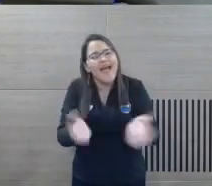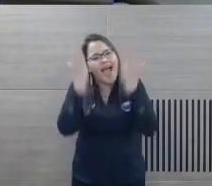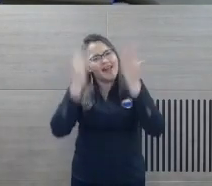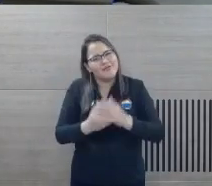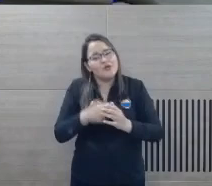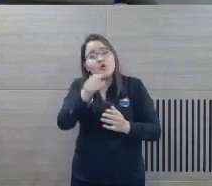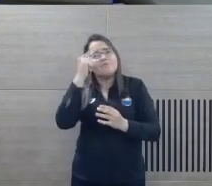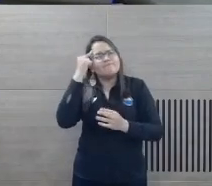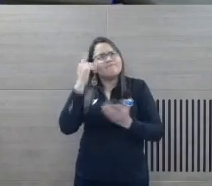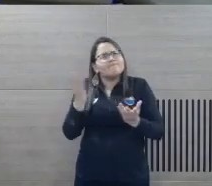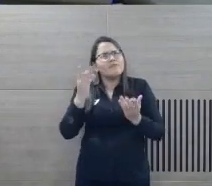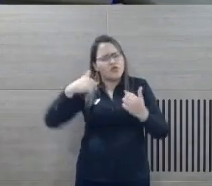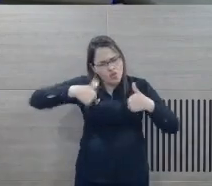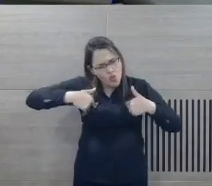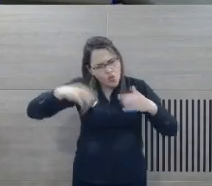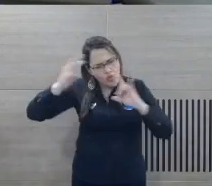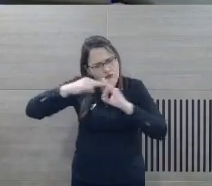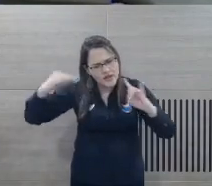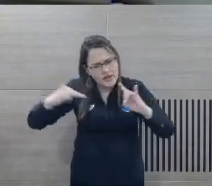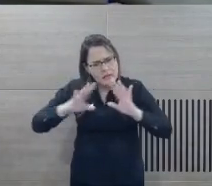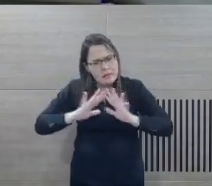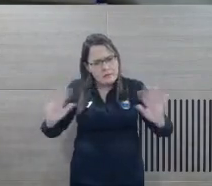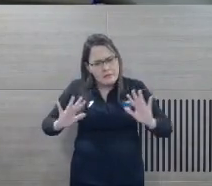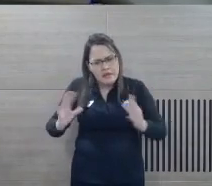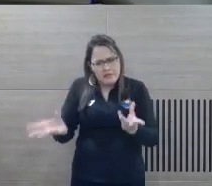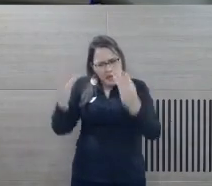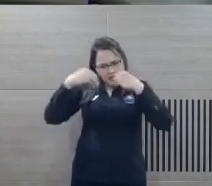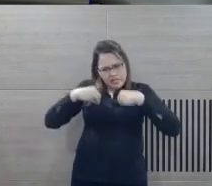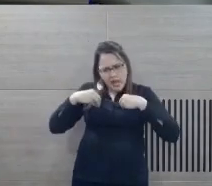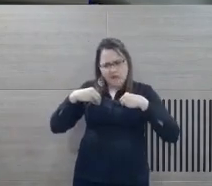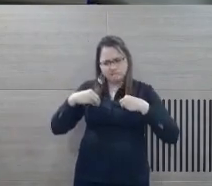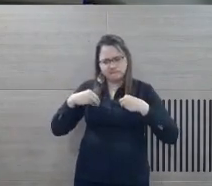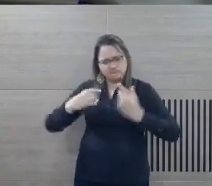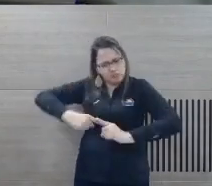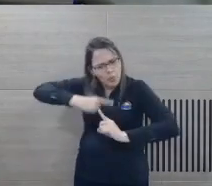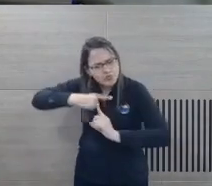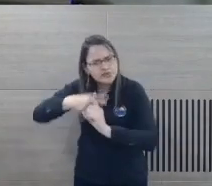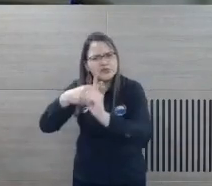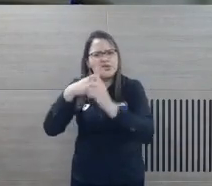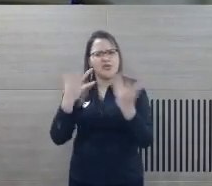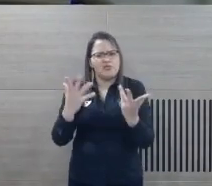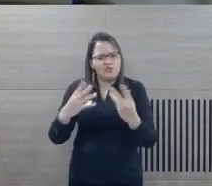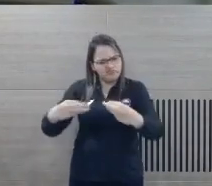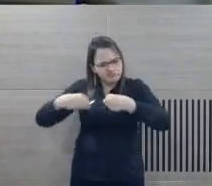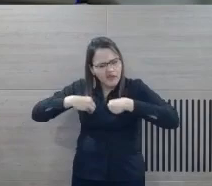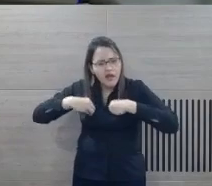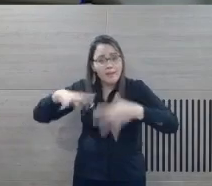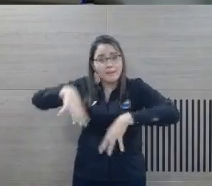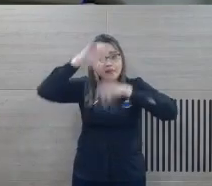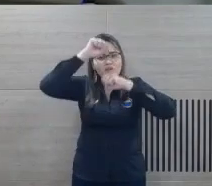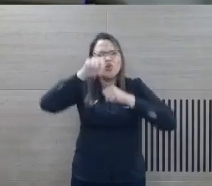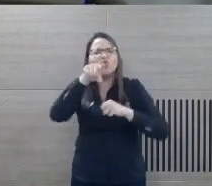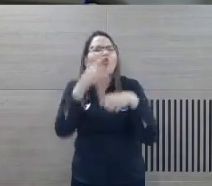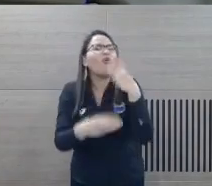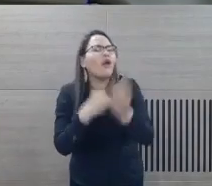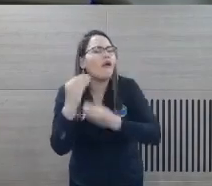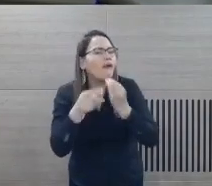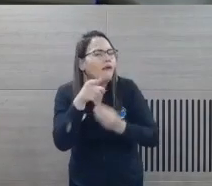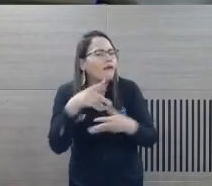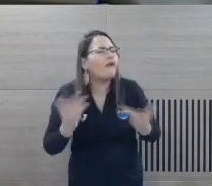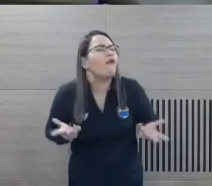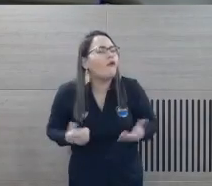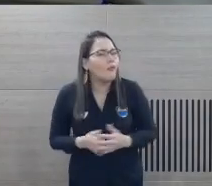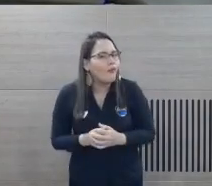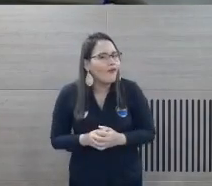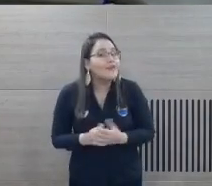hizo mucho por mí. Transformó mi vida positivamente, me dio oportunidades que nunca pensé que pudiera tener, así que por eso siempre entrego mi mayor